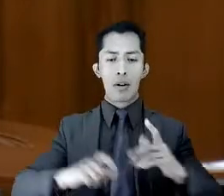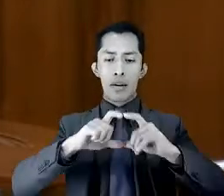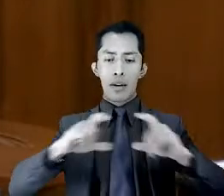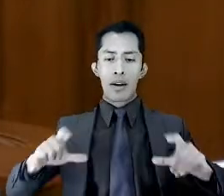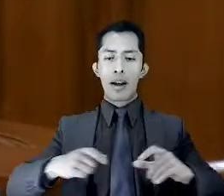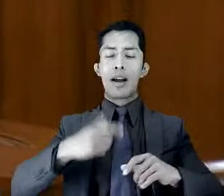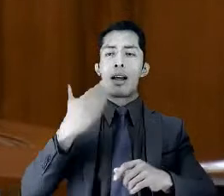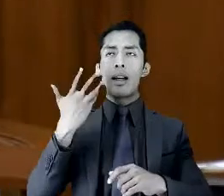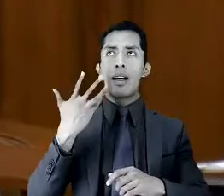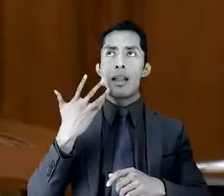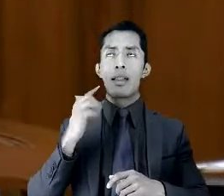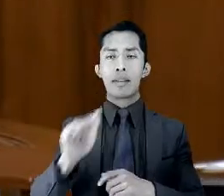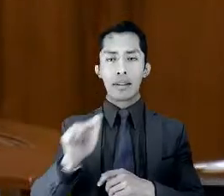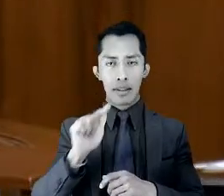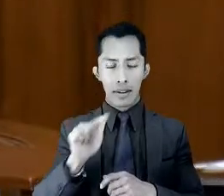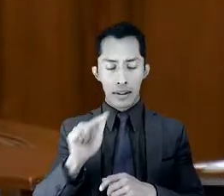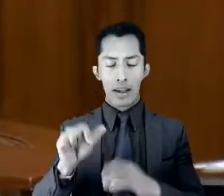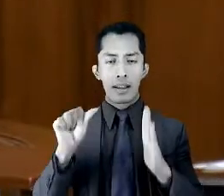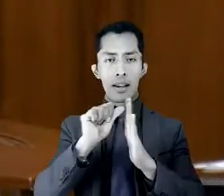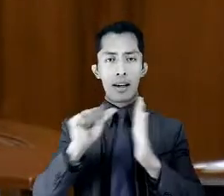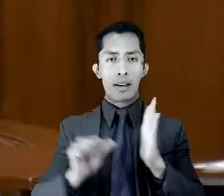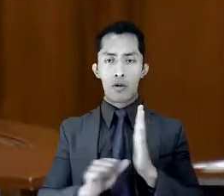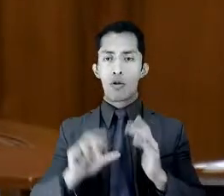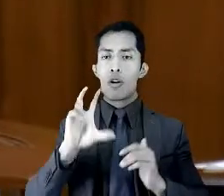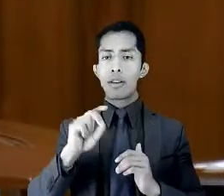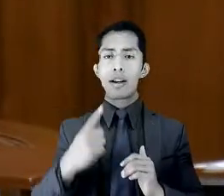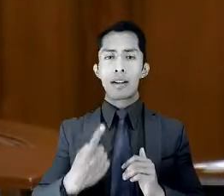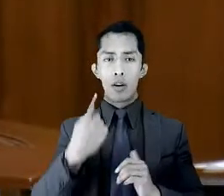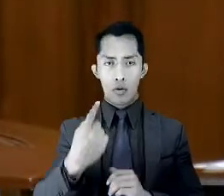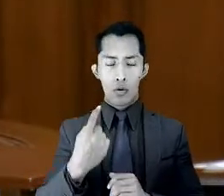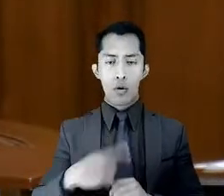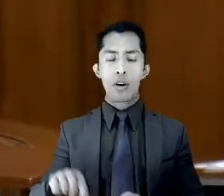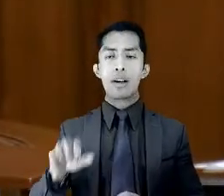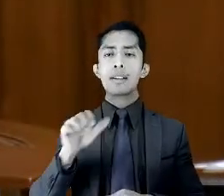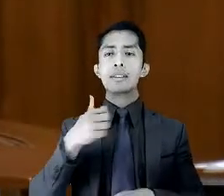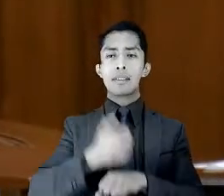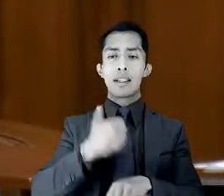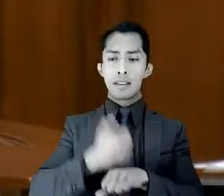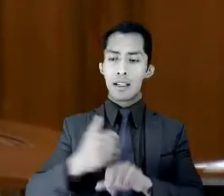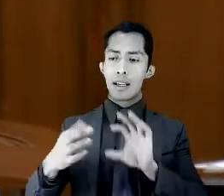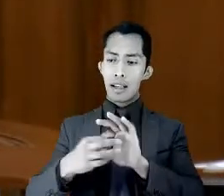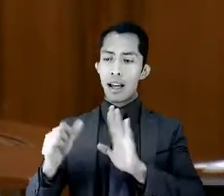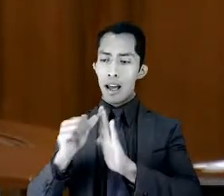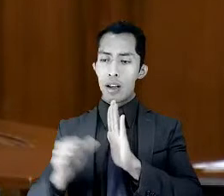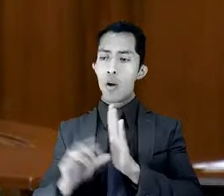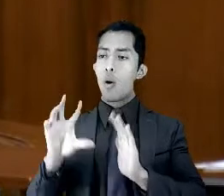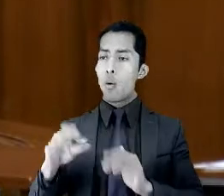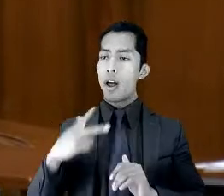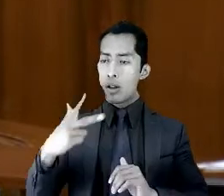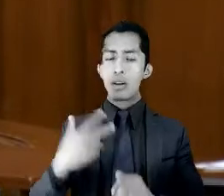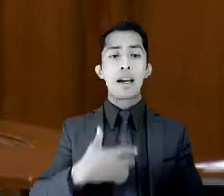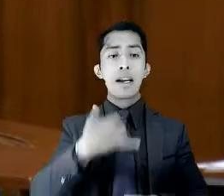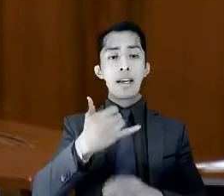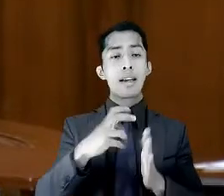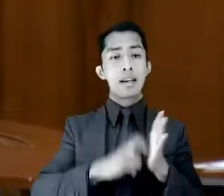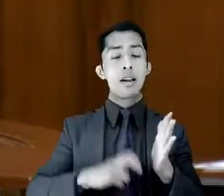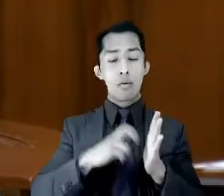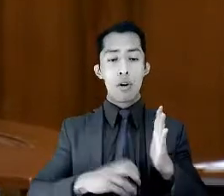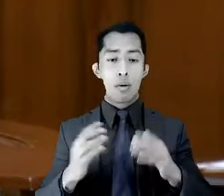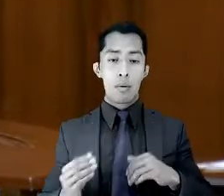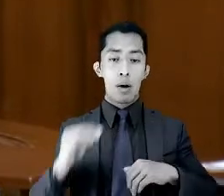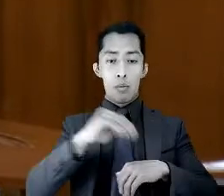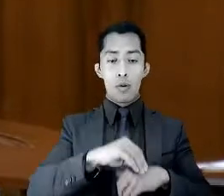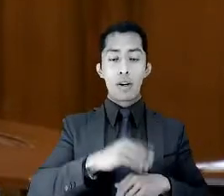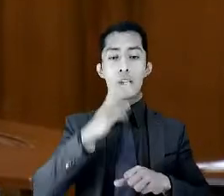fracciones 17 del artículo 31, 6 del artículo 48 y se reforma y adiciona